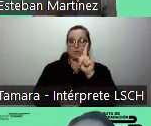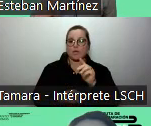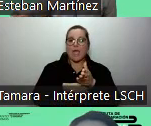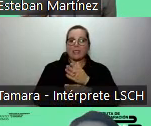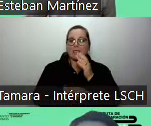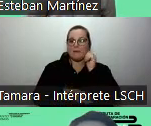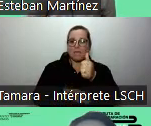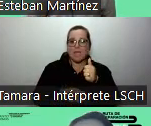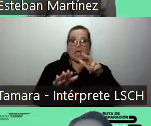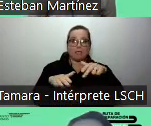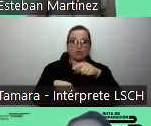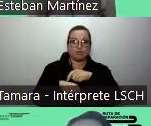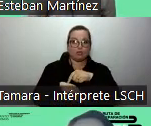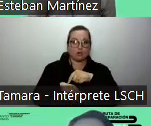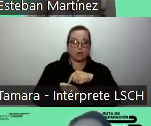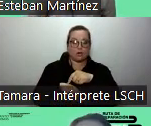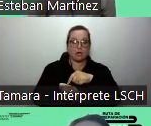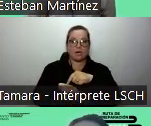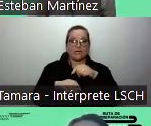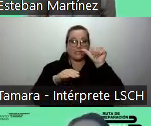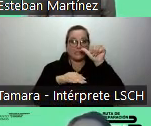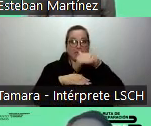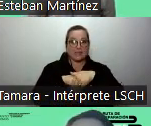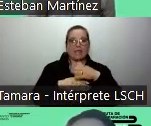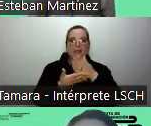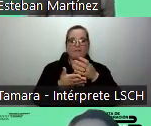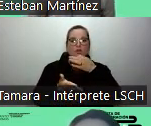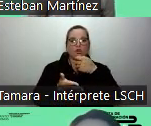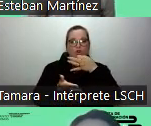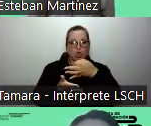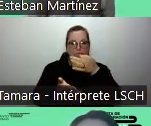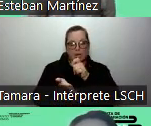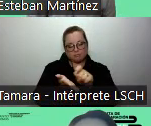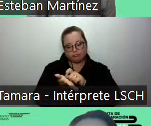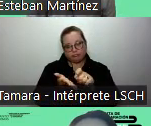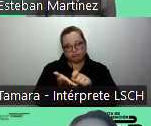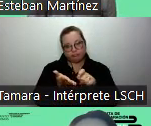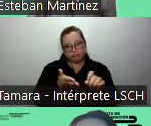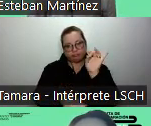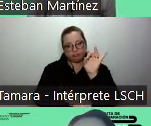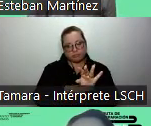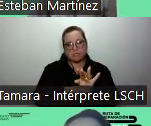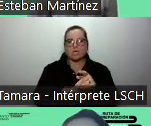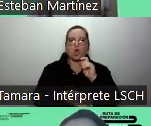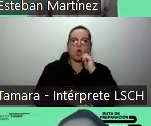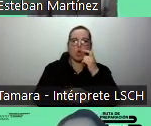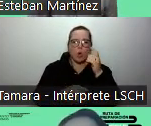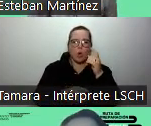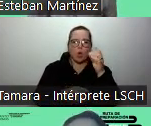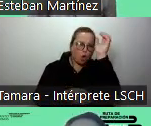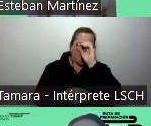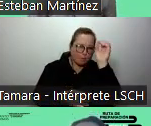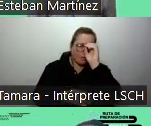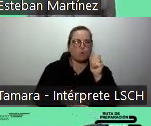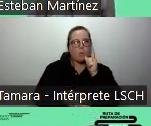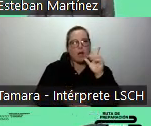las 18 horas un testimonio por escrito sobre la charla de hoy qué les pareció Con qué se queda cierto